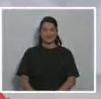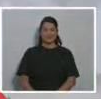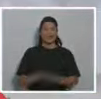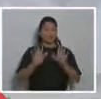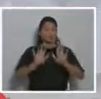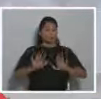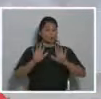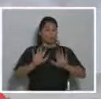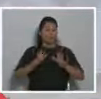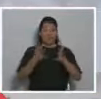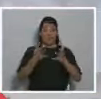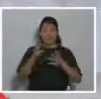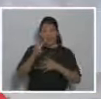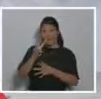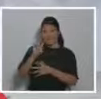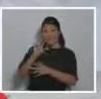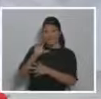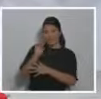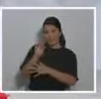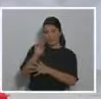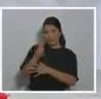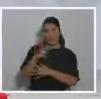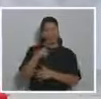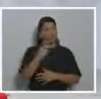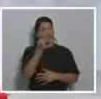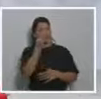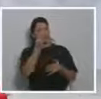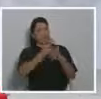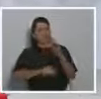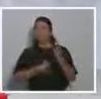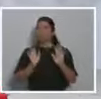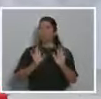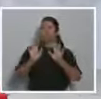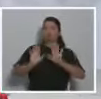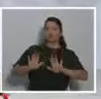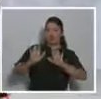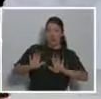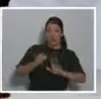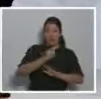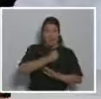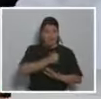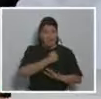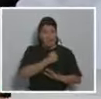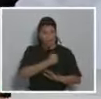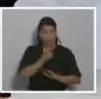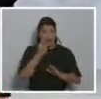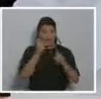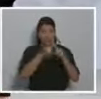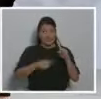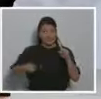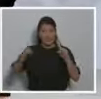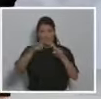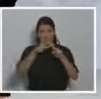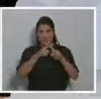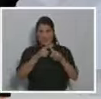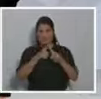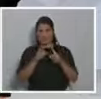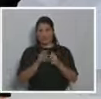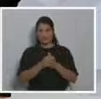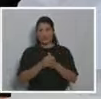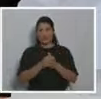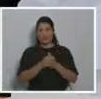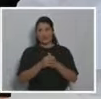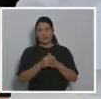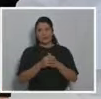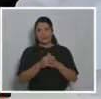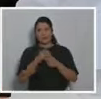Suavecito, quería. Ah, pues, suavecito, yo sí. Entendí duro, perdón. Vamos a ver si da suavecito. Las tres vueltas, Meli, porque vamos estamos a ver. Jodidos,